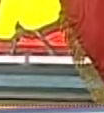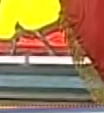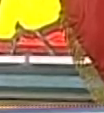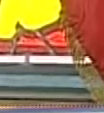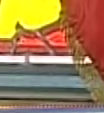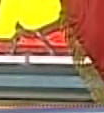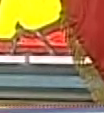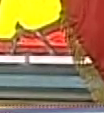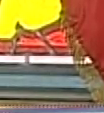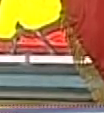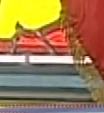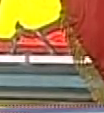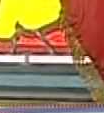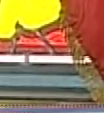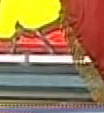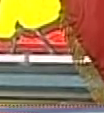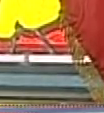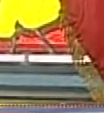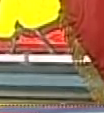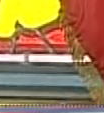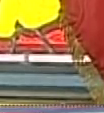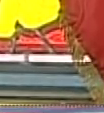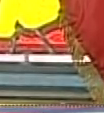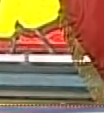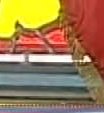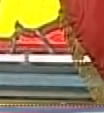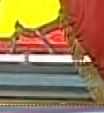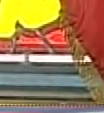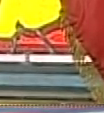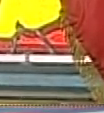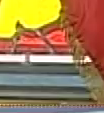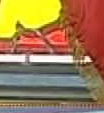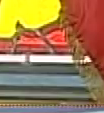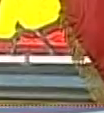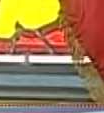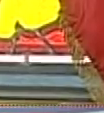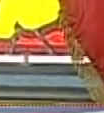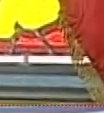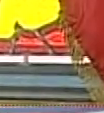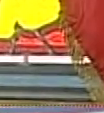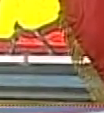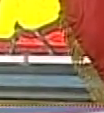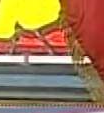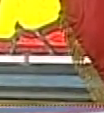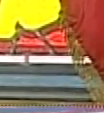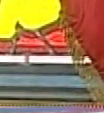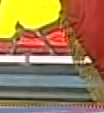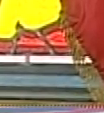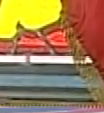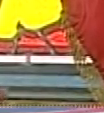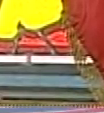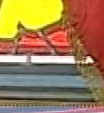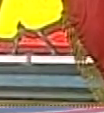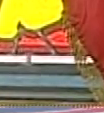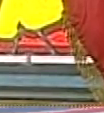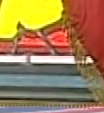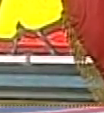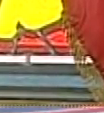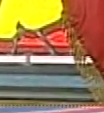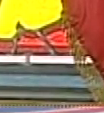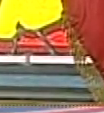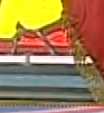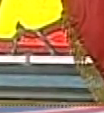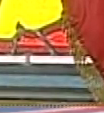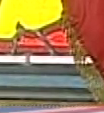las gobernadoras que han asumido la función luego de ser recientemente electos y electas. Es